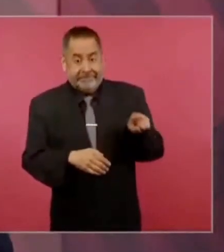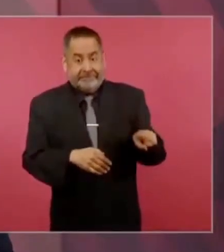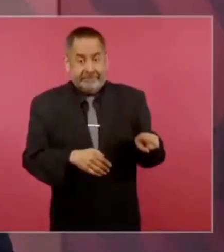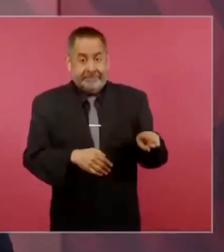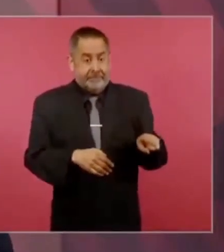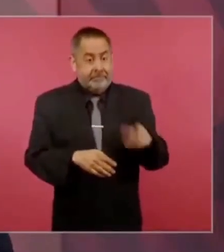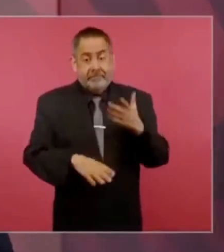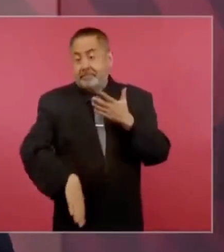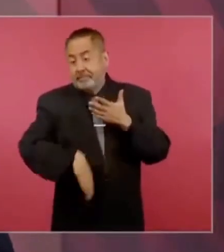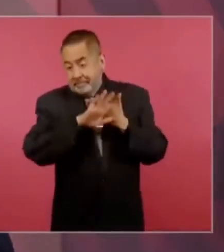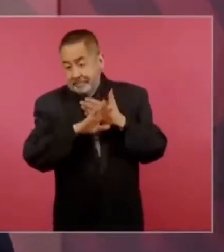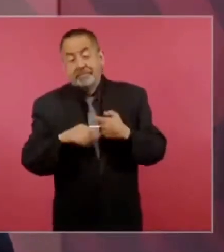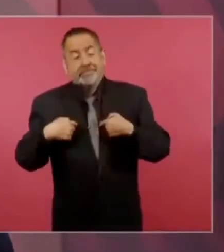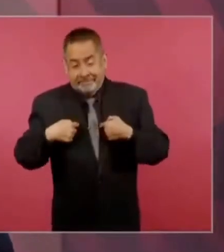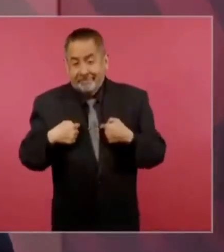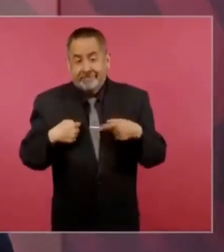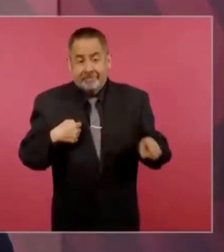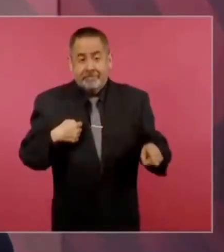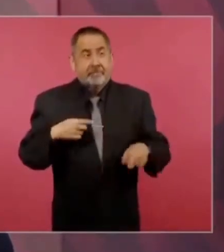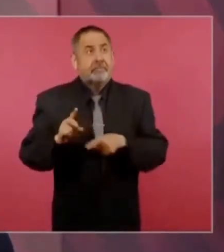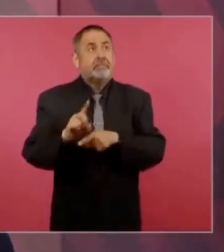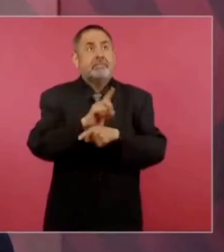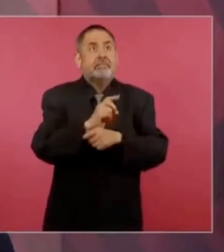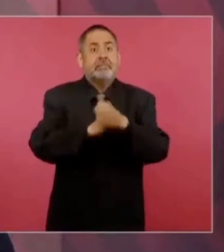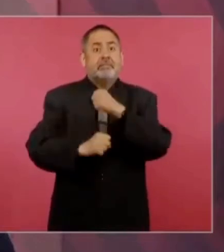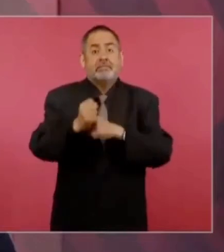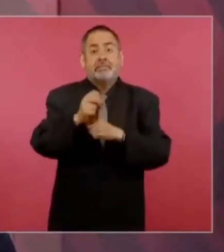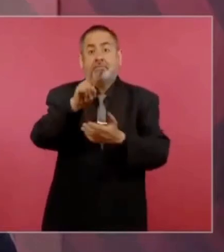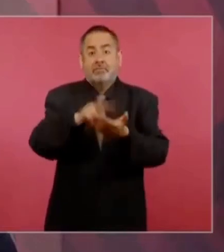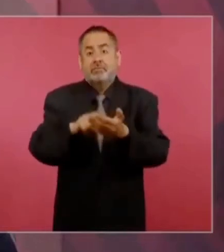Estaba en contra de nosotros desde el 2006.